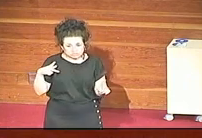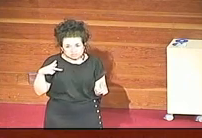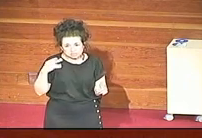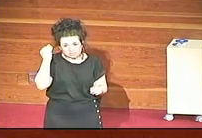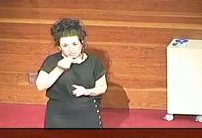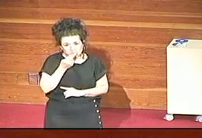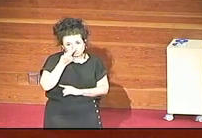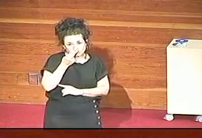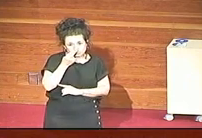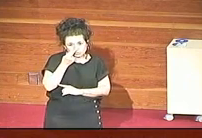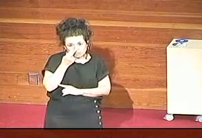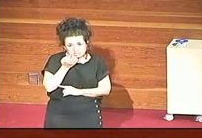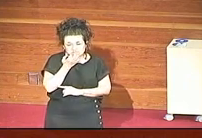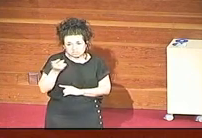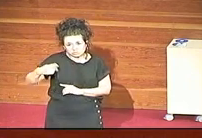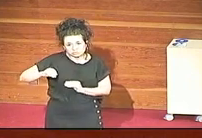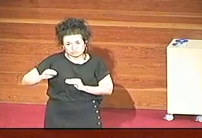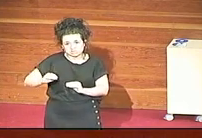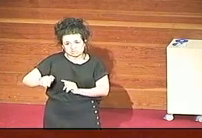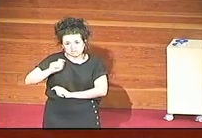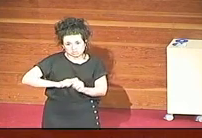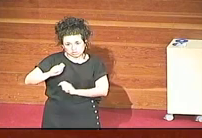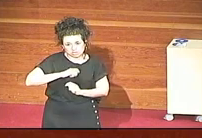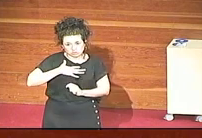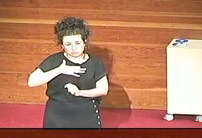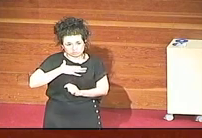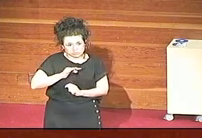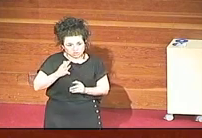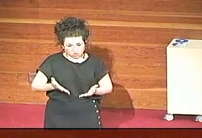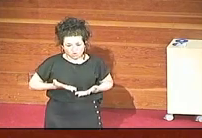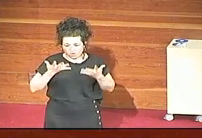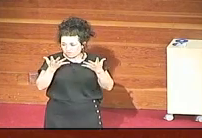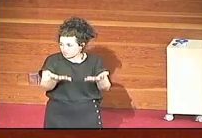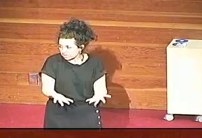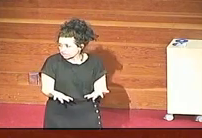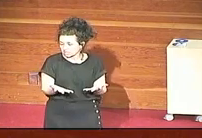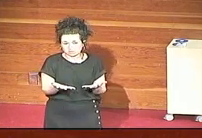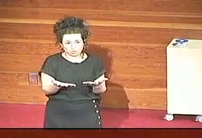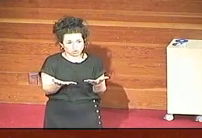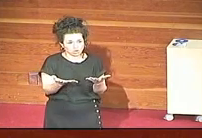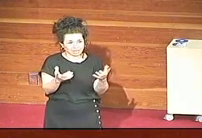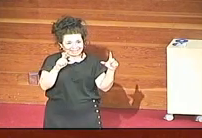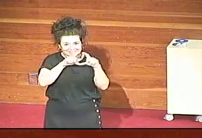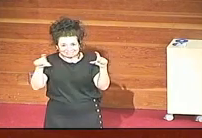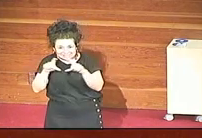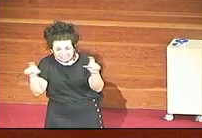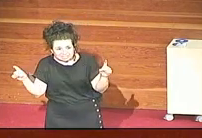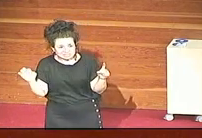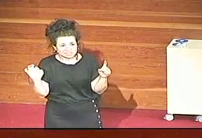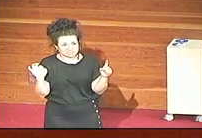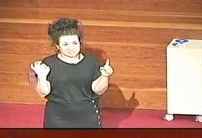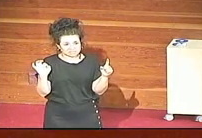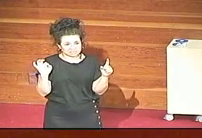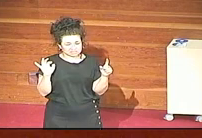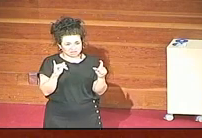interesante que desde vuestra asociación pues no se ofreciera es a los organismos que